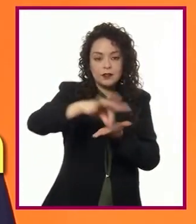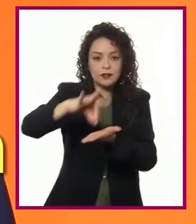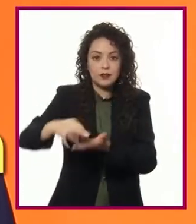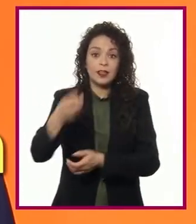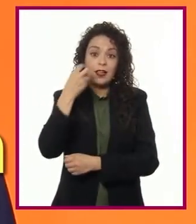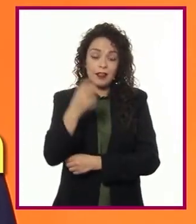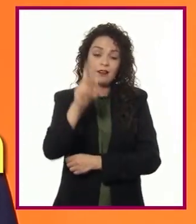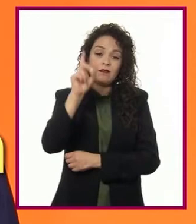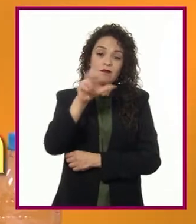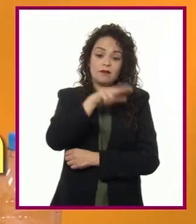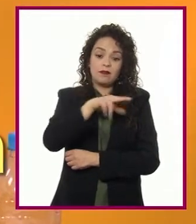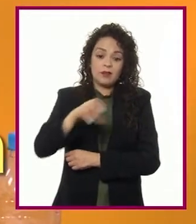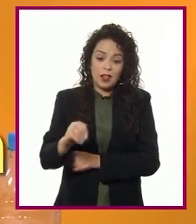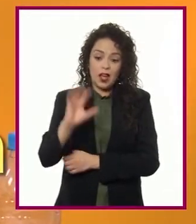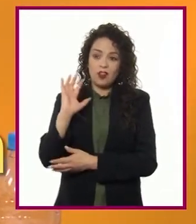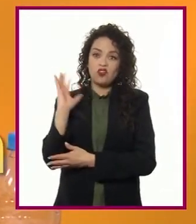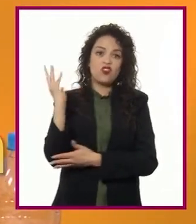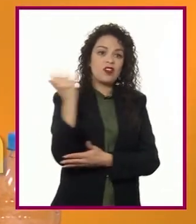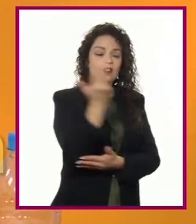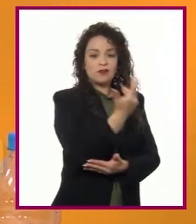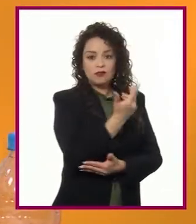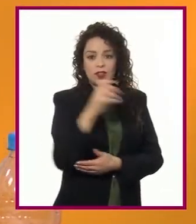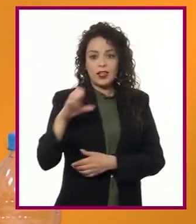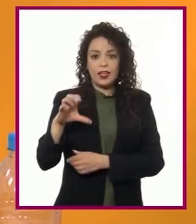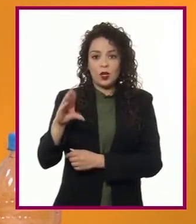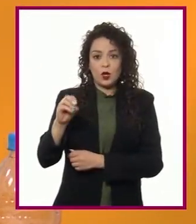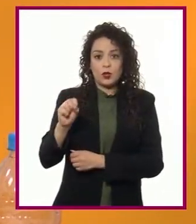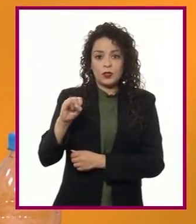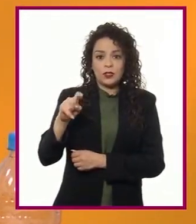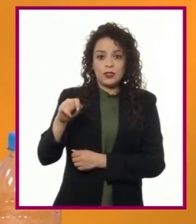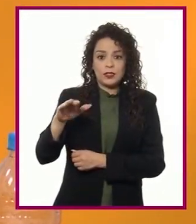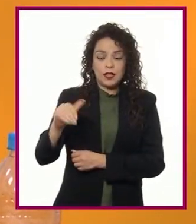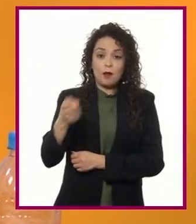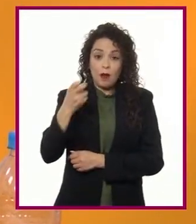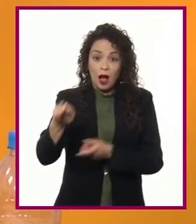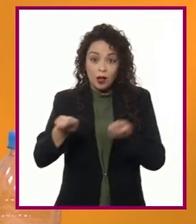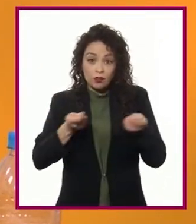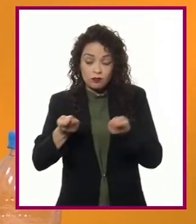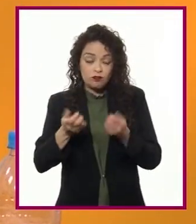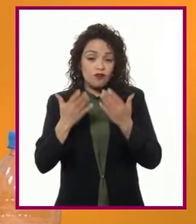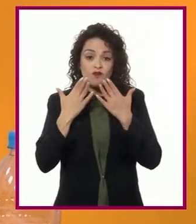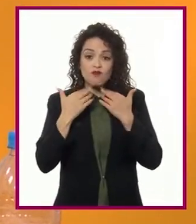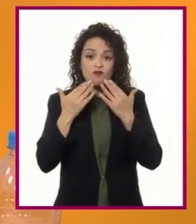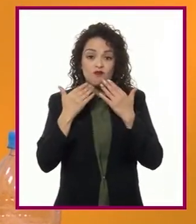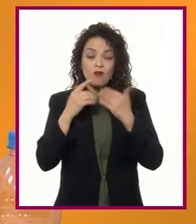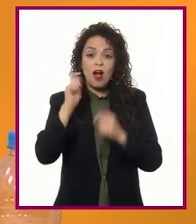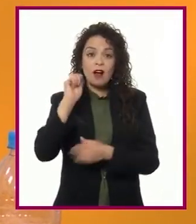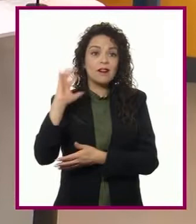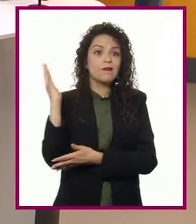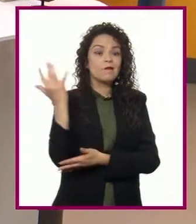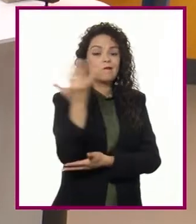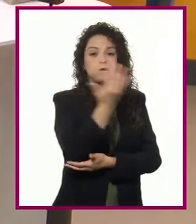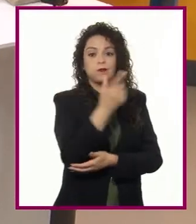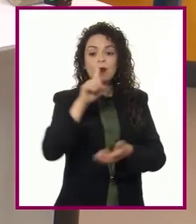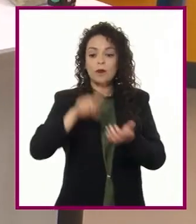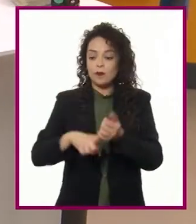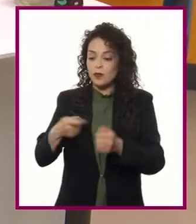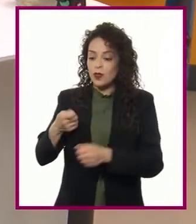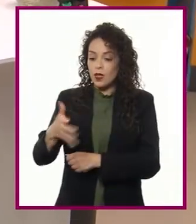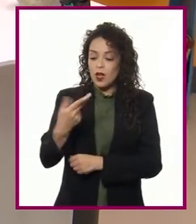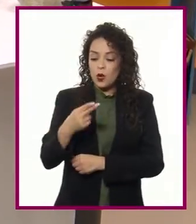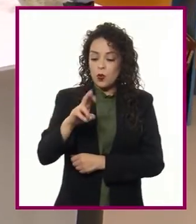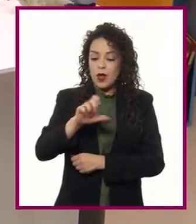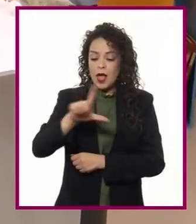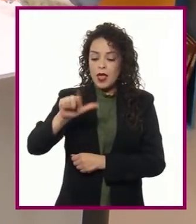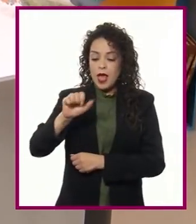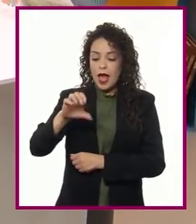al ecosistema y con ello un desequilibrio ambiental, generando la huella ecológica. ¿Saben